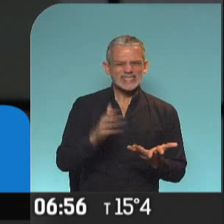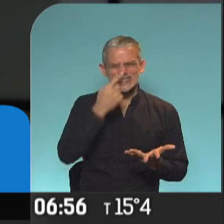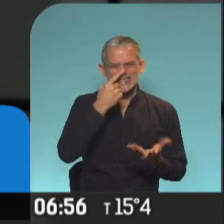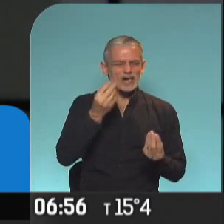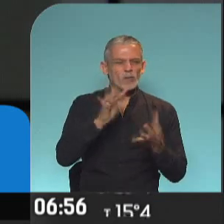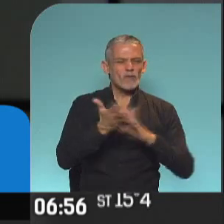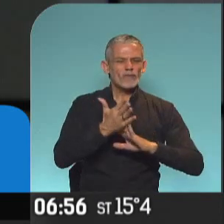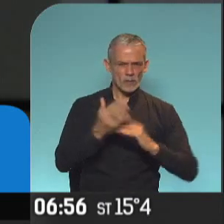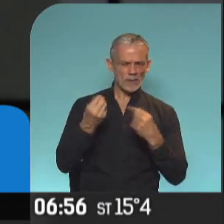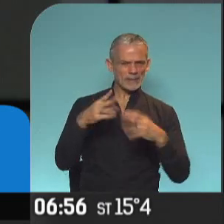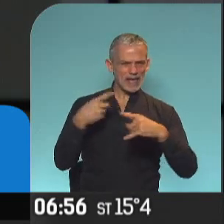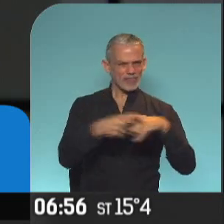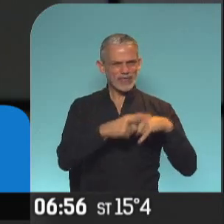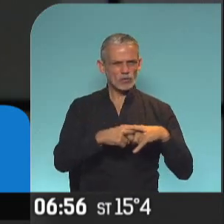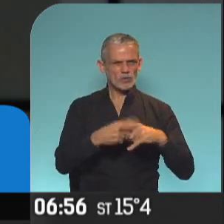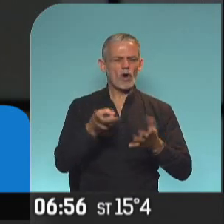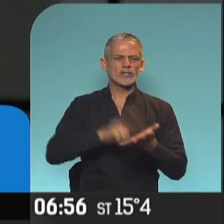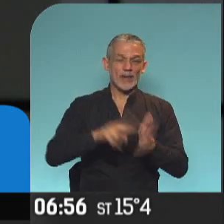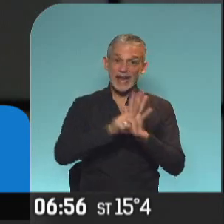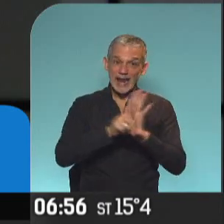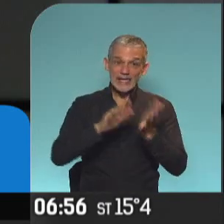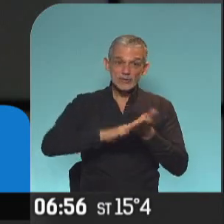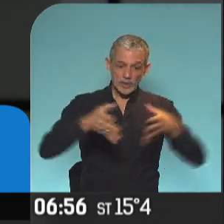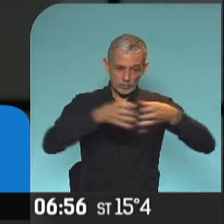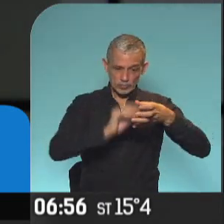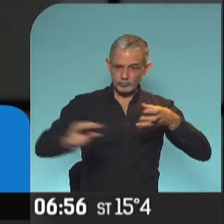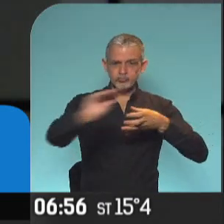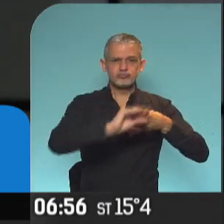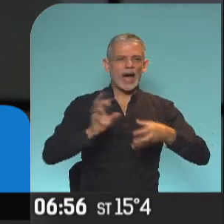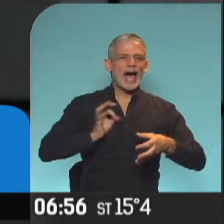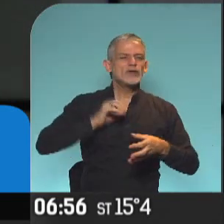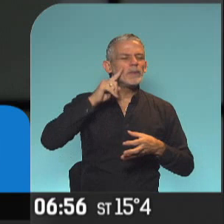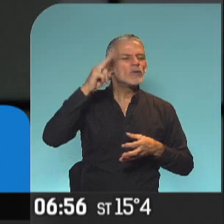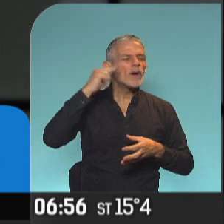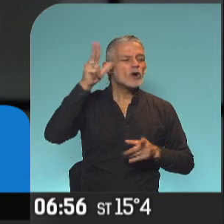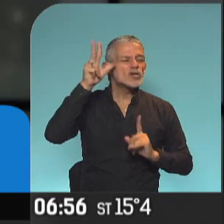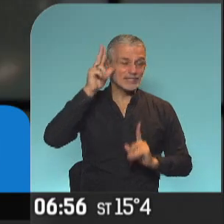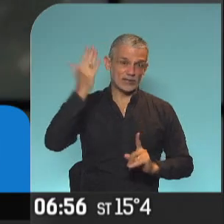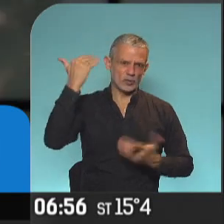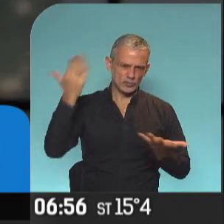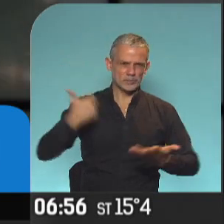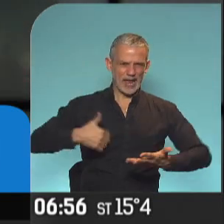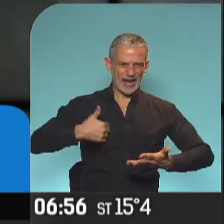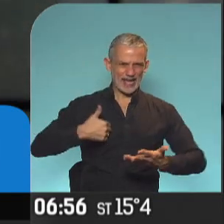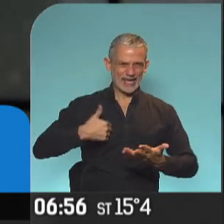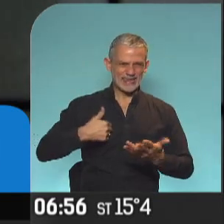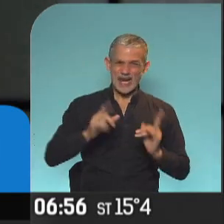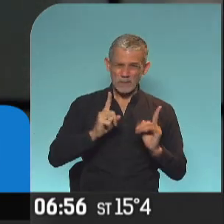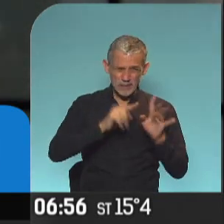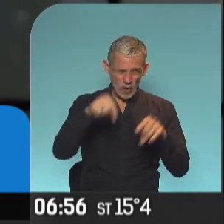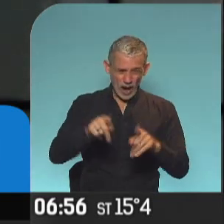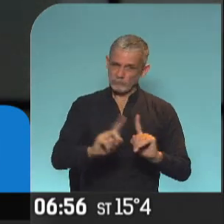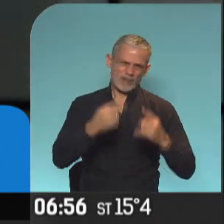particular. Empezar a discutir este tema nuevamente. La ley de coparticipación es del año 1988. La República Argentina no era lo que es